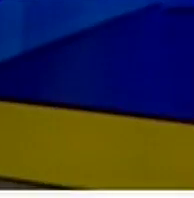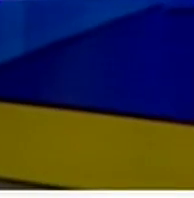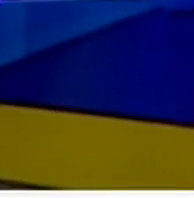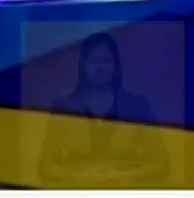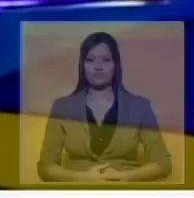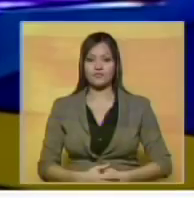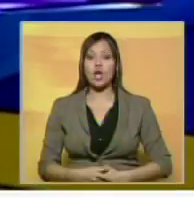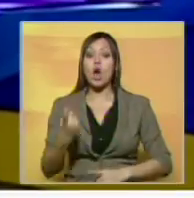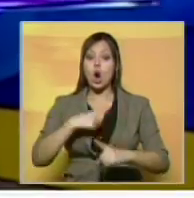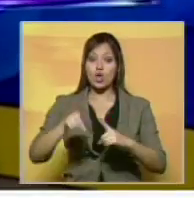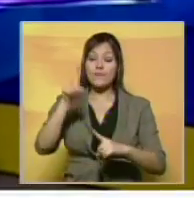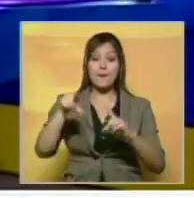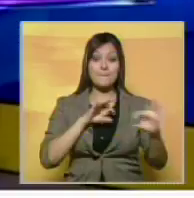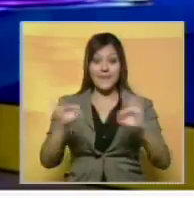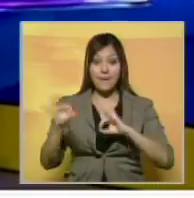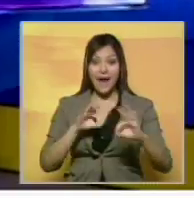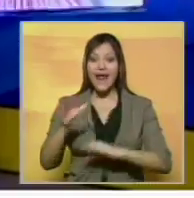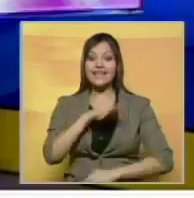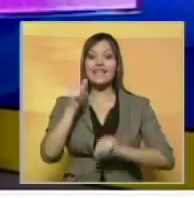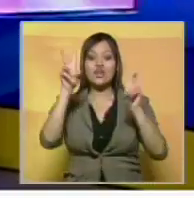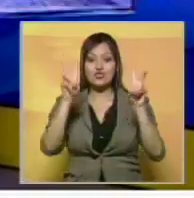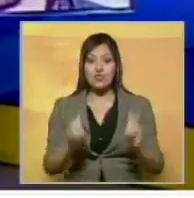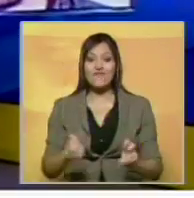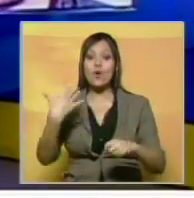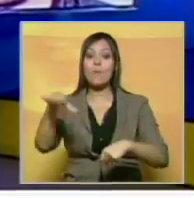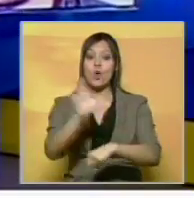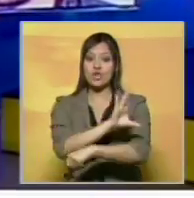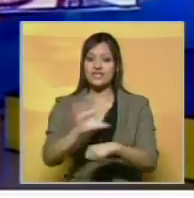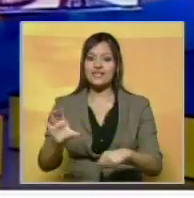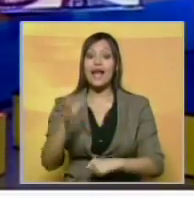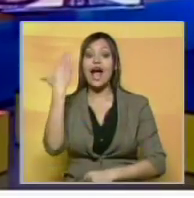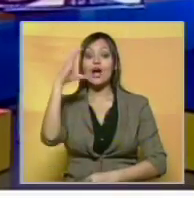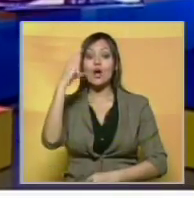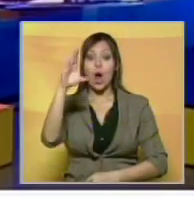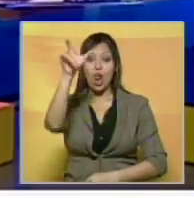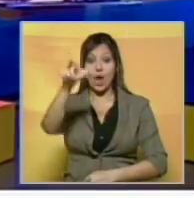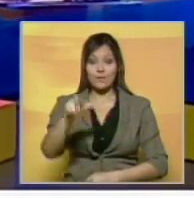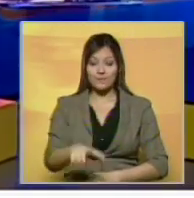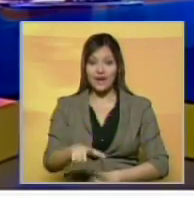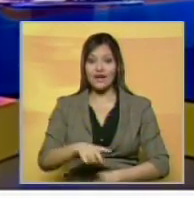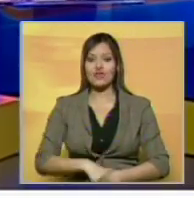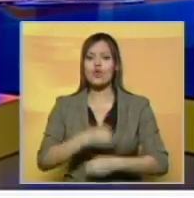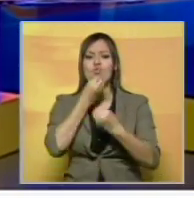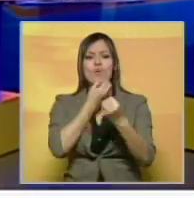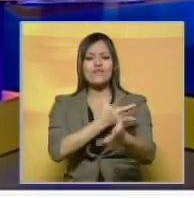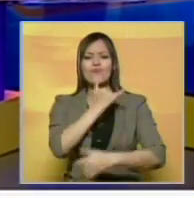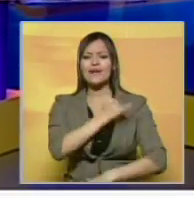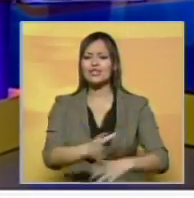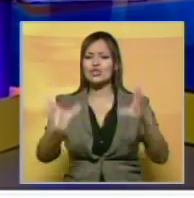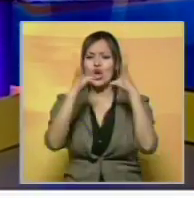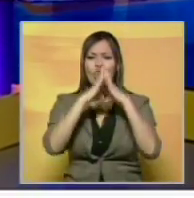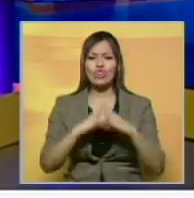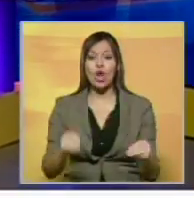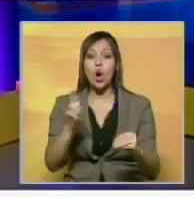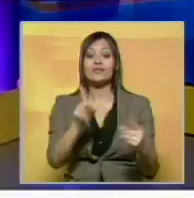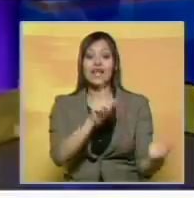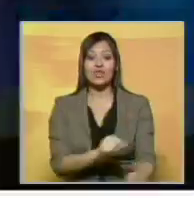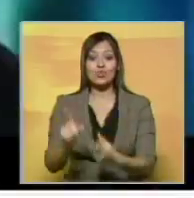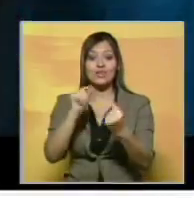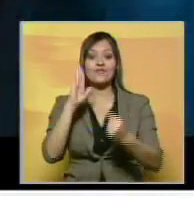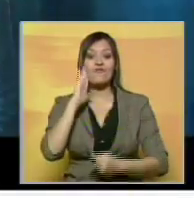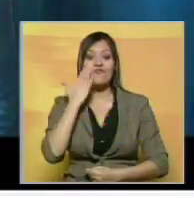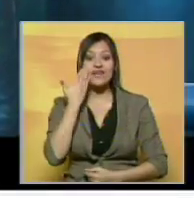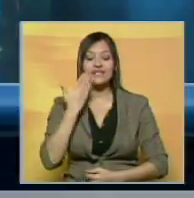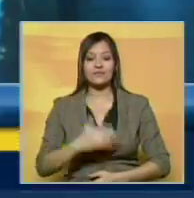Y otro que se prepara para impulsar un nuevo éxito musical es el paisa Juanes, quien lo reveló todo en sus cuentas de Twitter y Facebook.